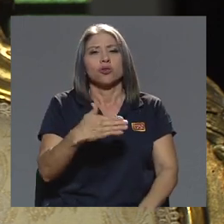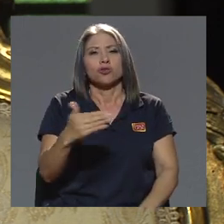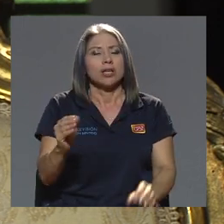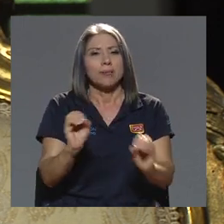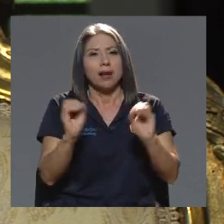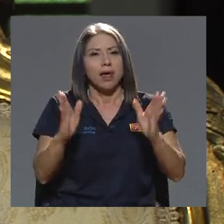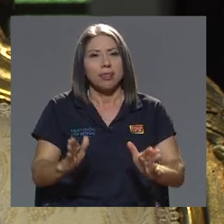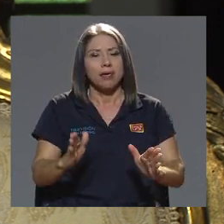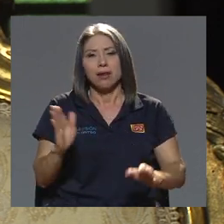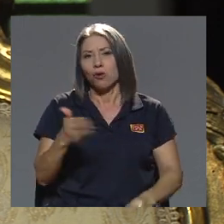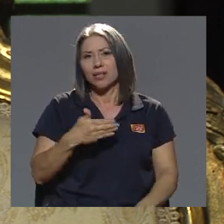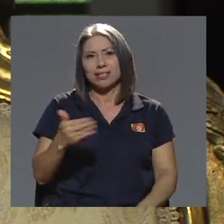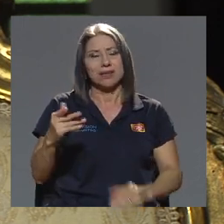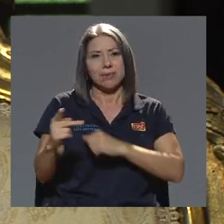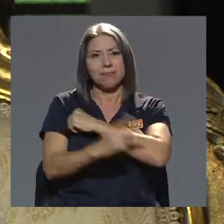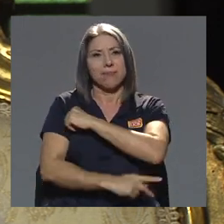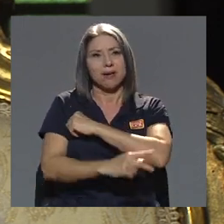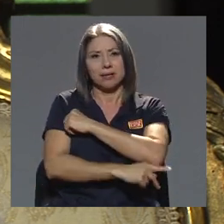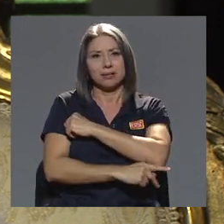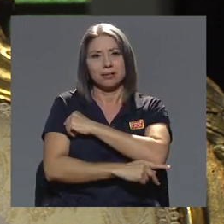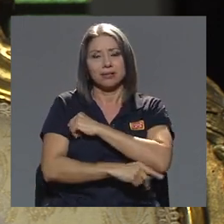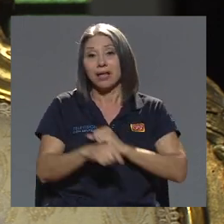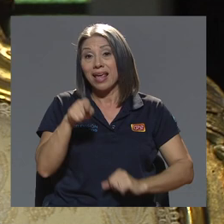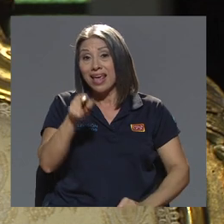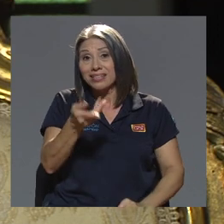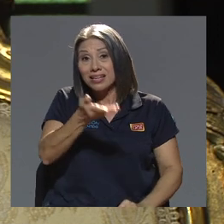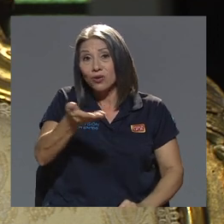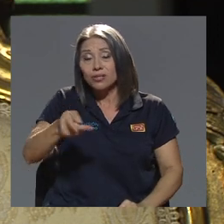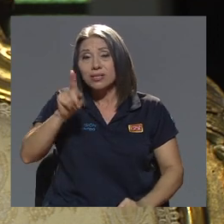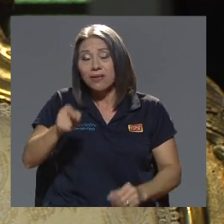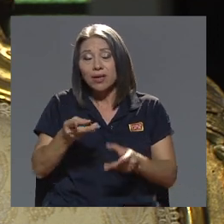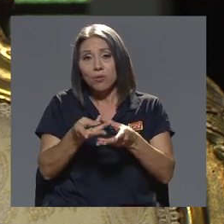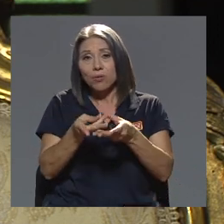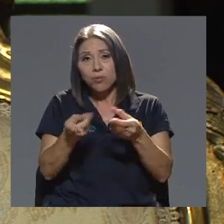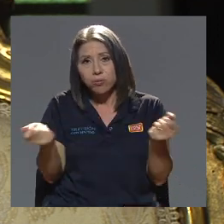al país. Esas cosas hay que arreglarlas, pero no hay